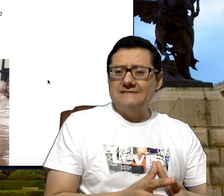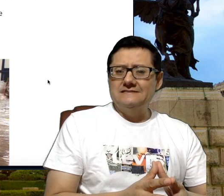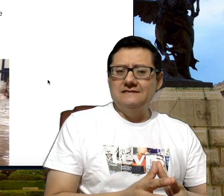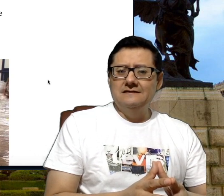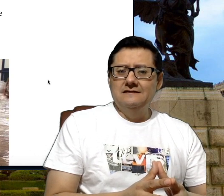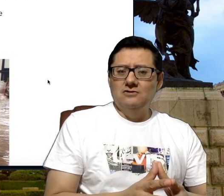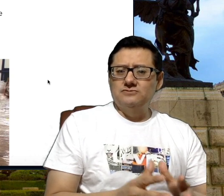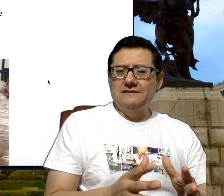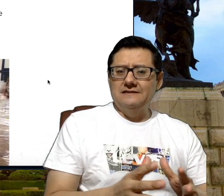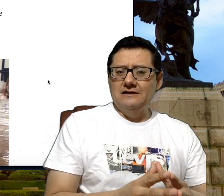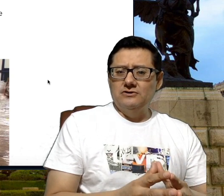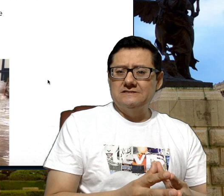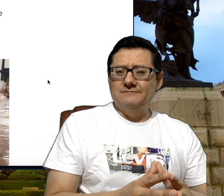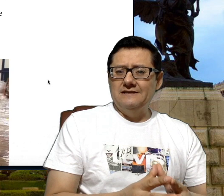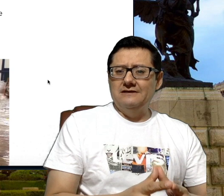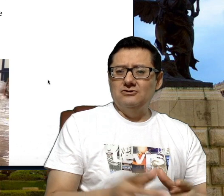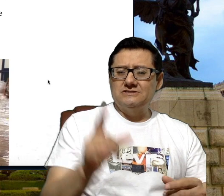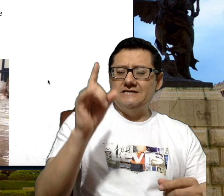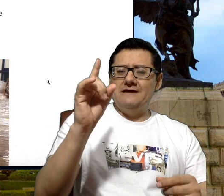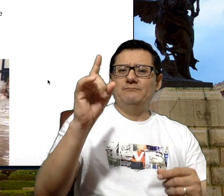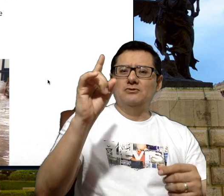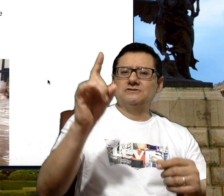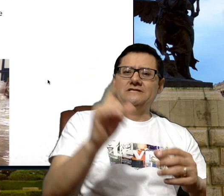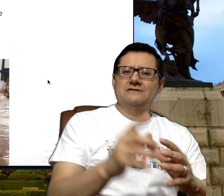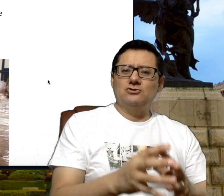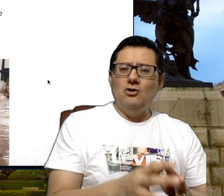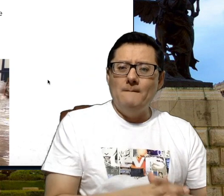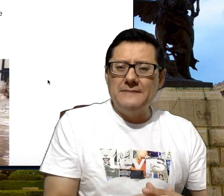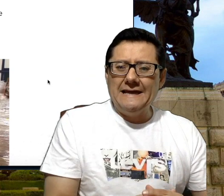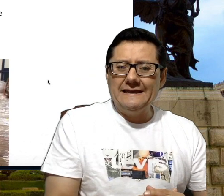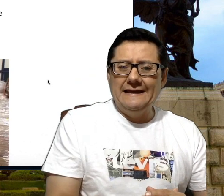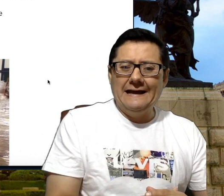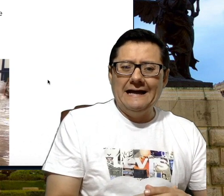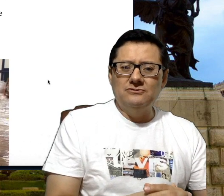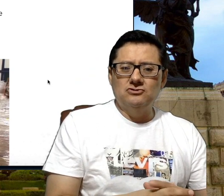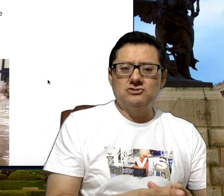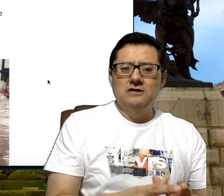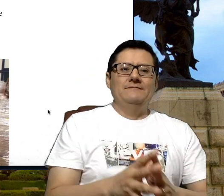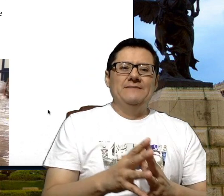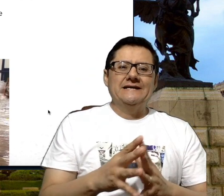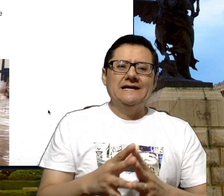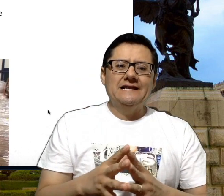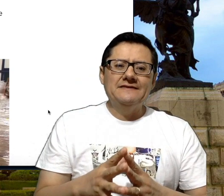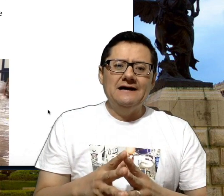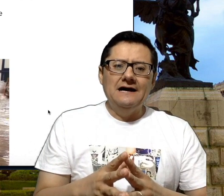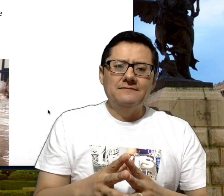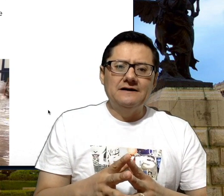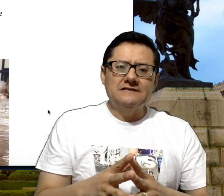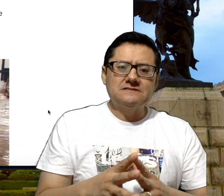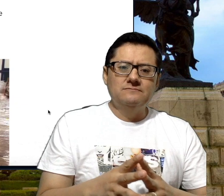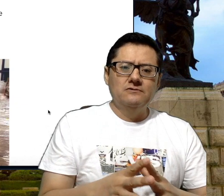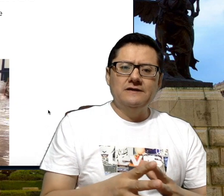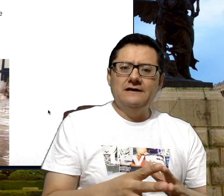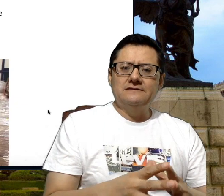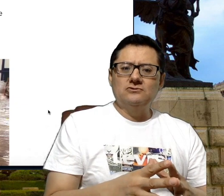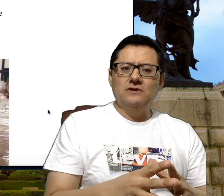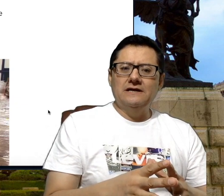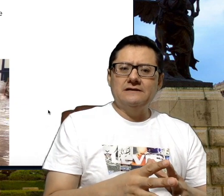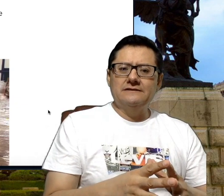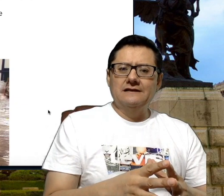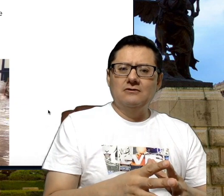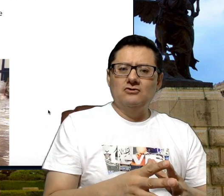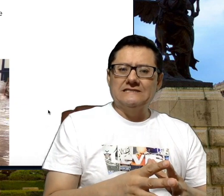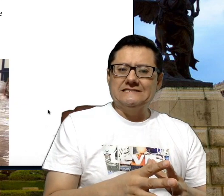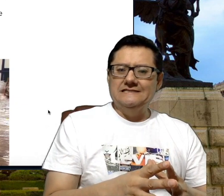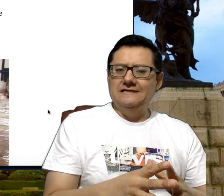y Gatsi, los ventiladores médicos 100% mexicanos. María Elena Álvarez Buya,